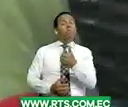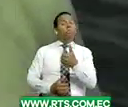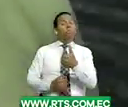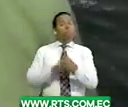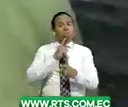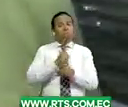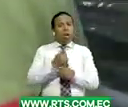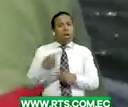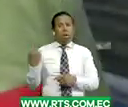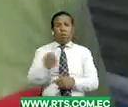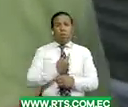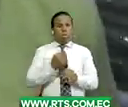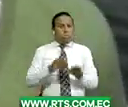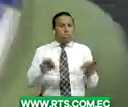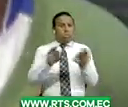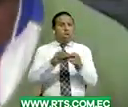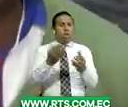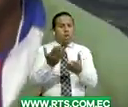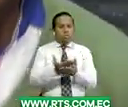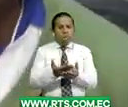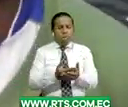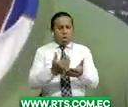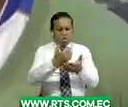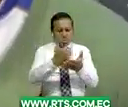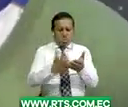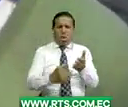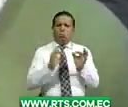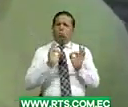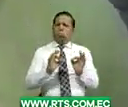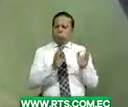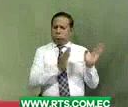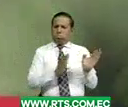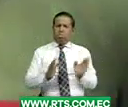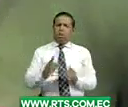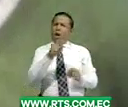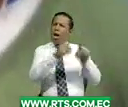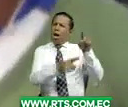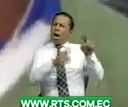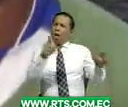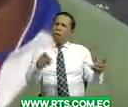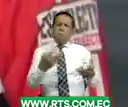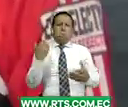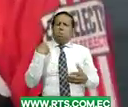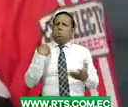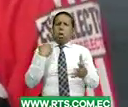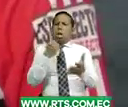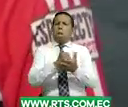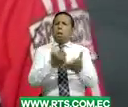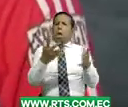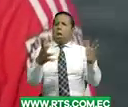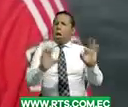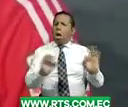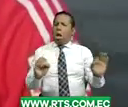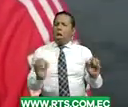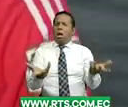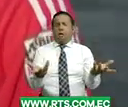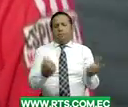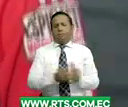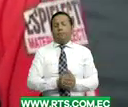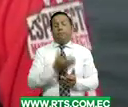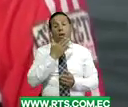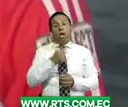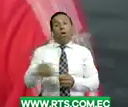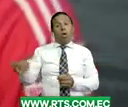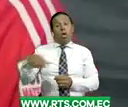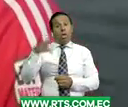anda más pila con los papeles, porque ya lo tiene al día, si posible, porque hay unos que lo tienen hasta vencido todo. Entonces es bueno que hagan los operativos, porque